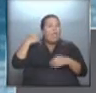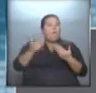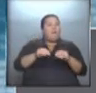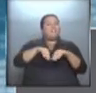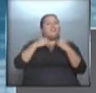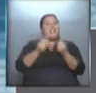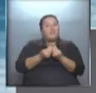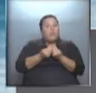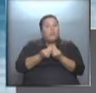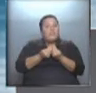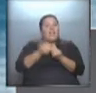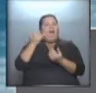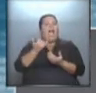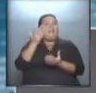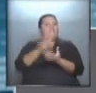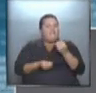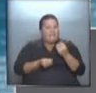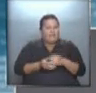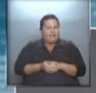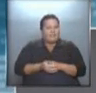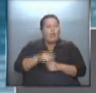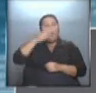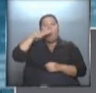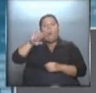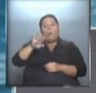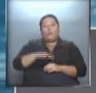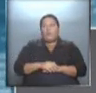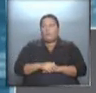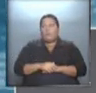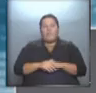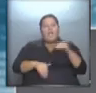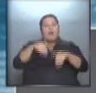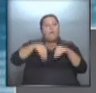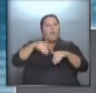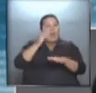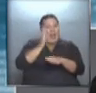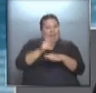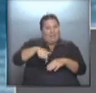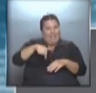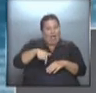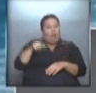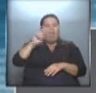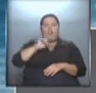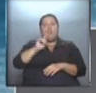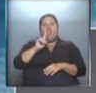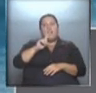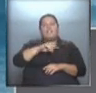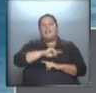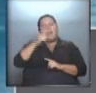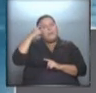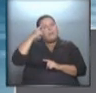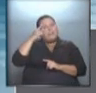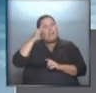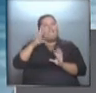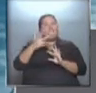electoral se expone a lecturas equívocas. Una última consideración. Las elecciones de medio término no son ni debería ser interpretadas